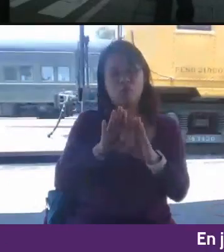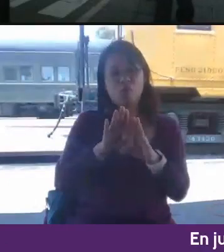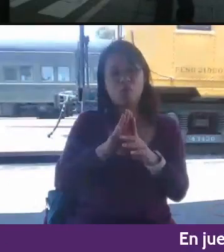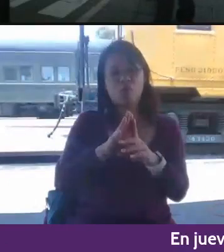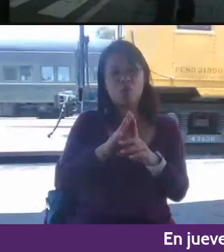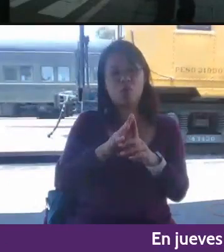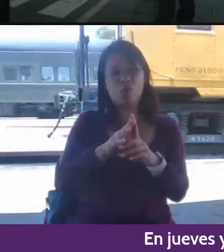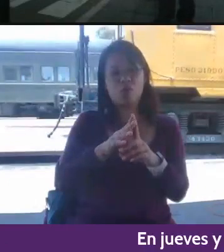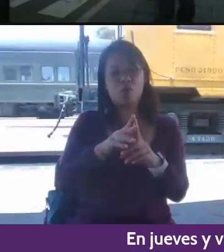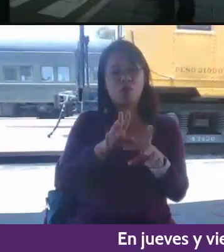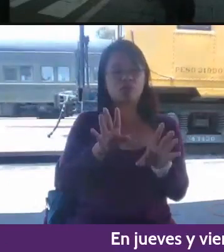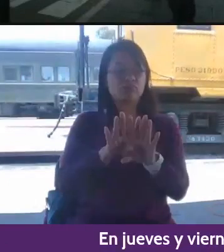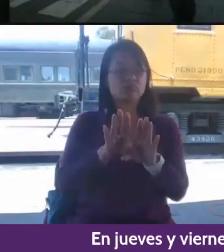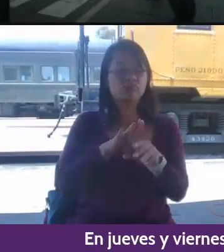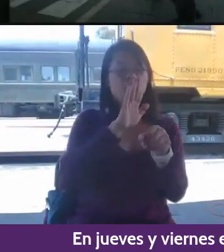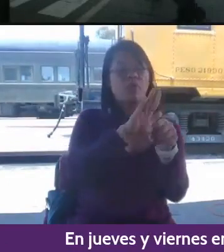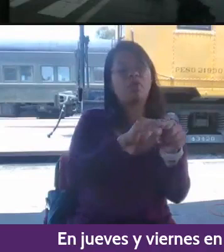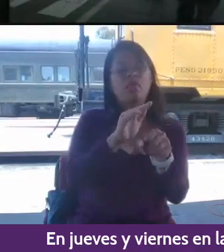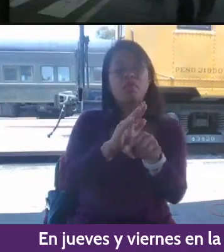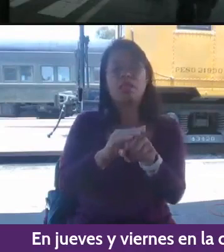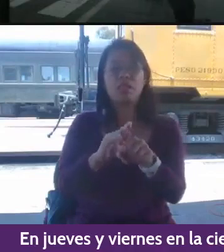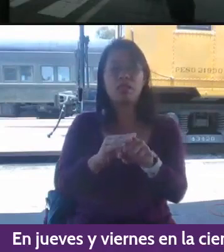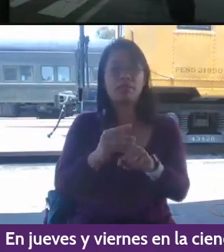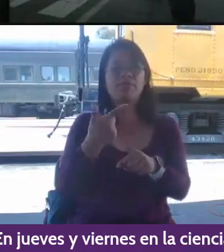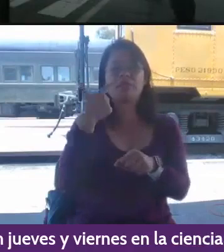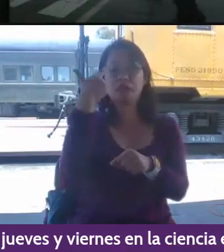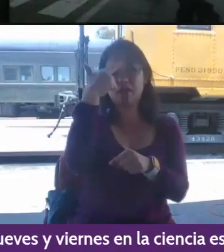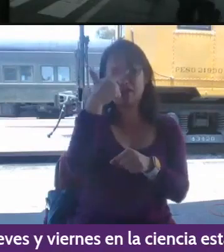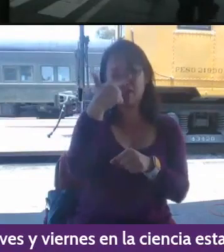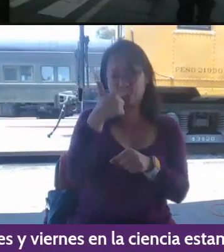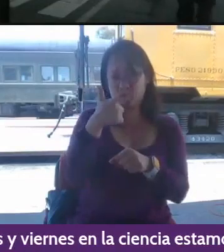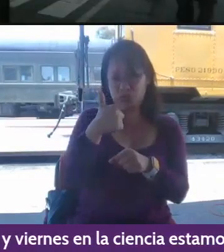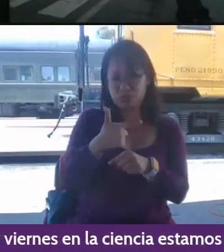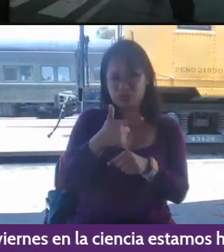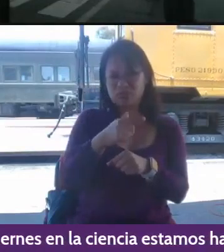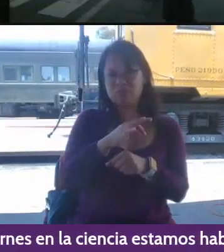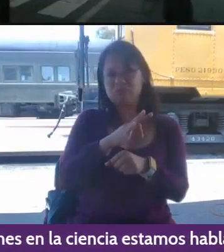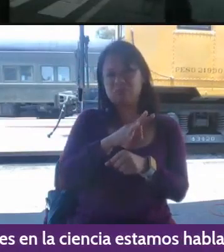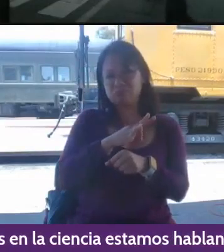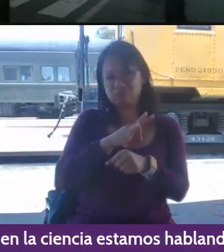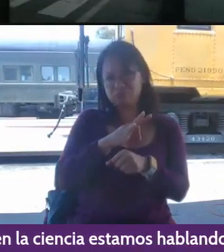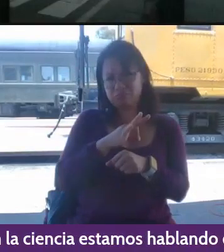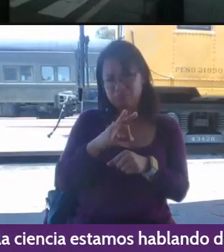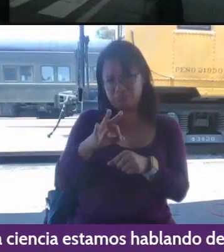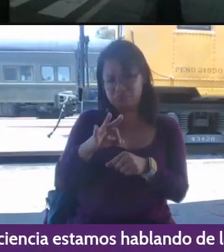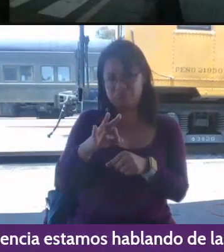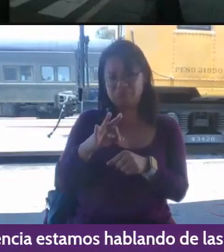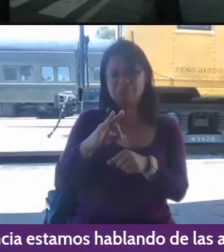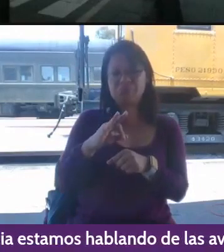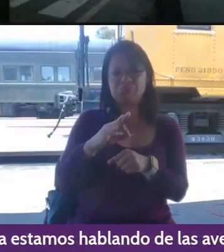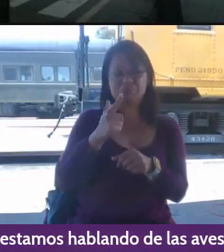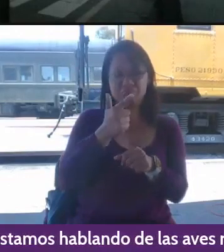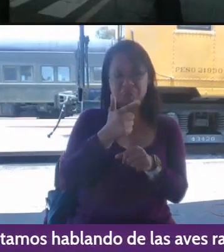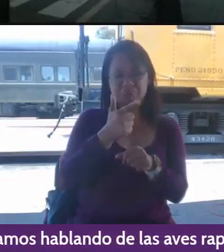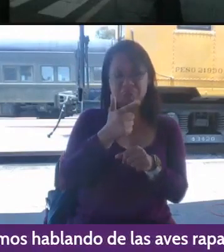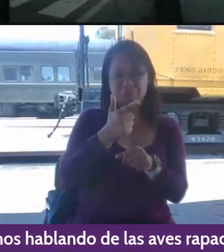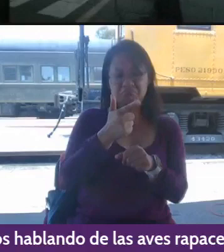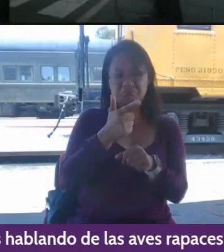a ir emparejando. En el caso de las nocturnas pueden haber vuelos de cortejo, pero la parte principal es que el macho